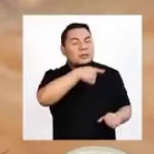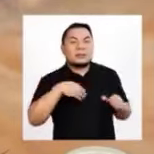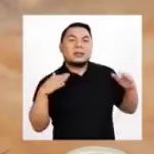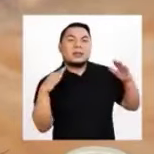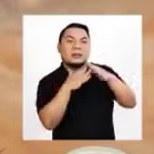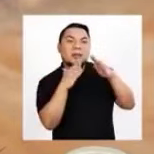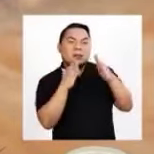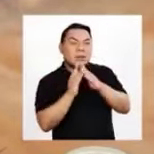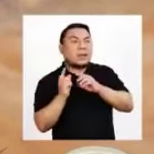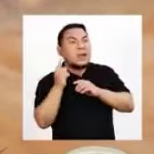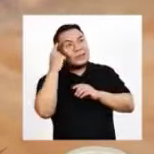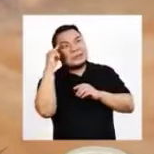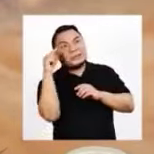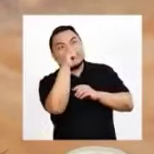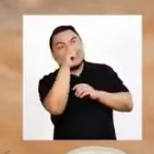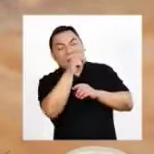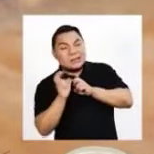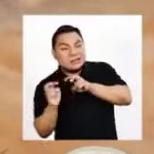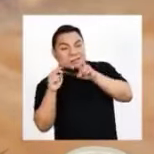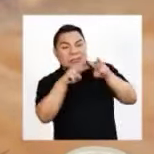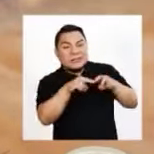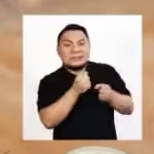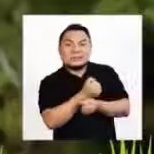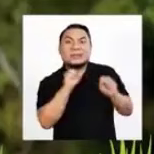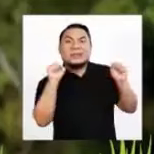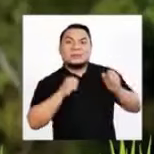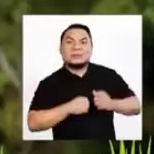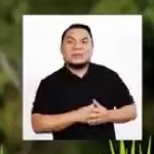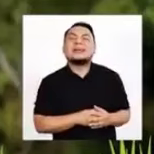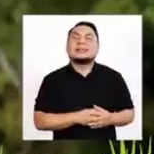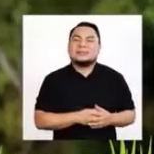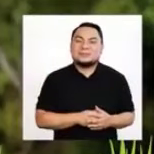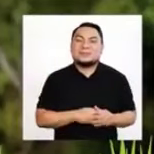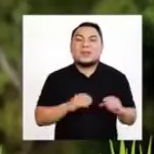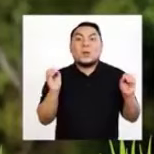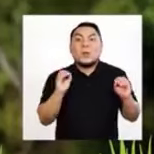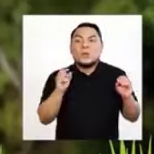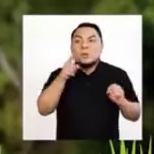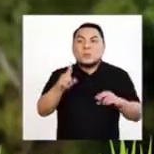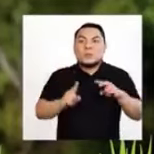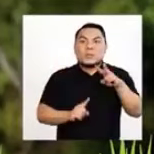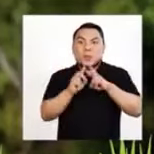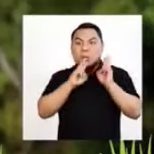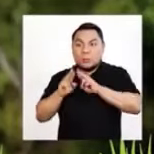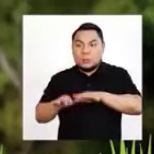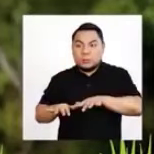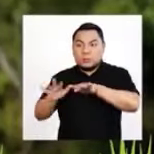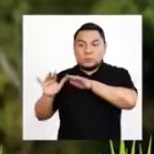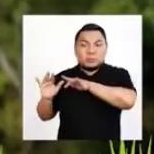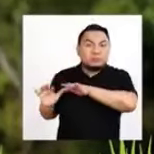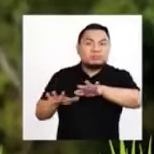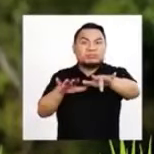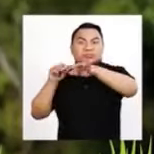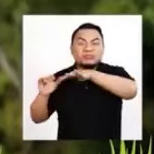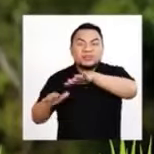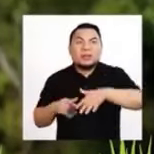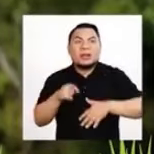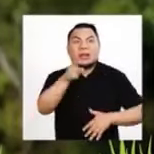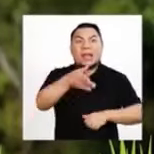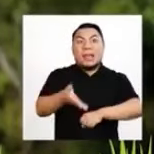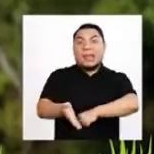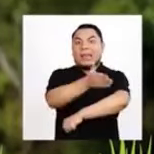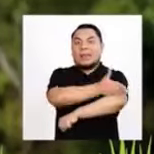donde podamos ponernos a salvo. Por ejemplo, ante el desborde de un río, podríamos